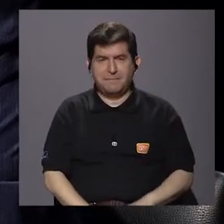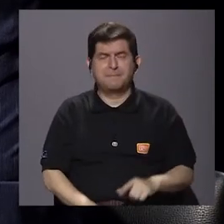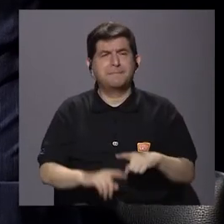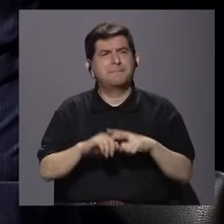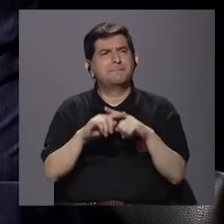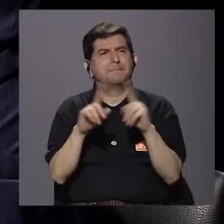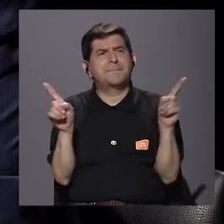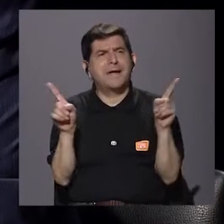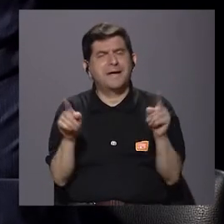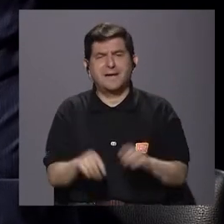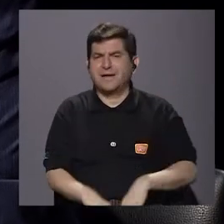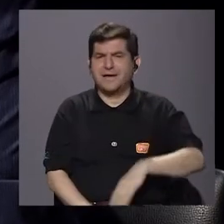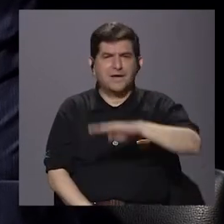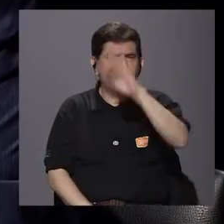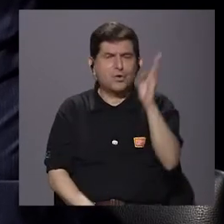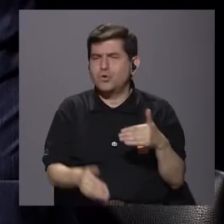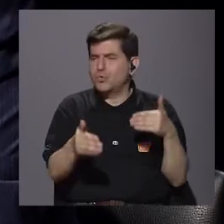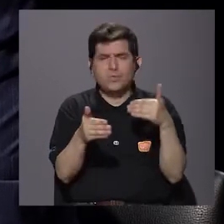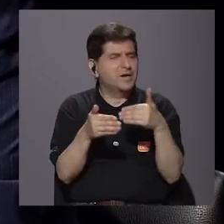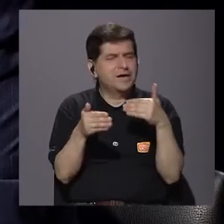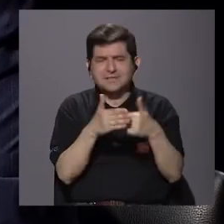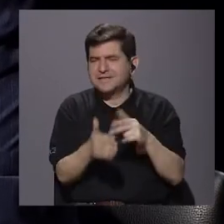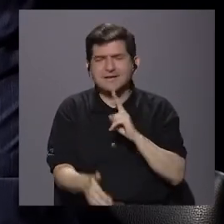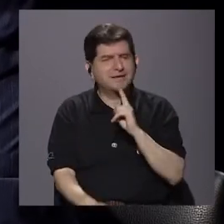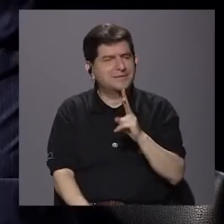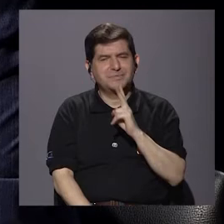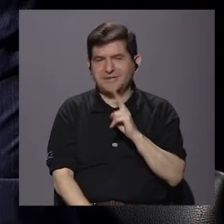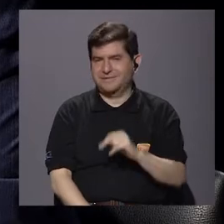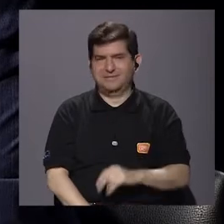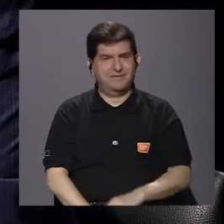tal vez nunca estuvo tan cerca verdad